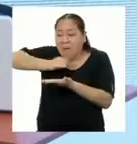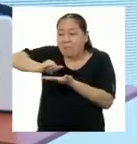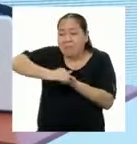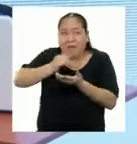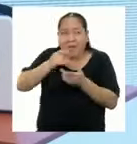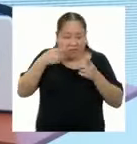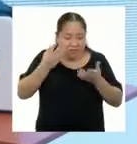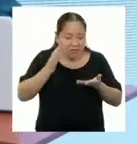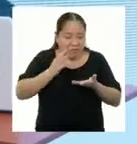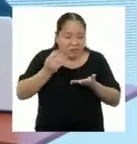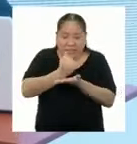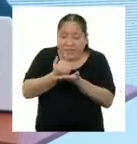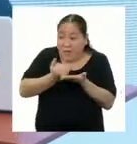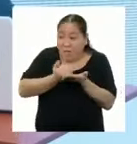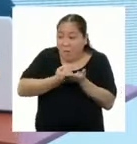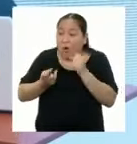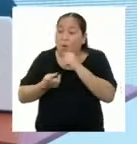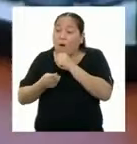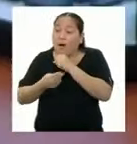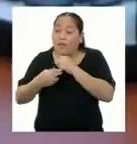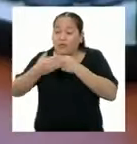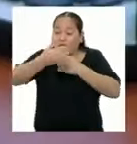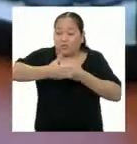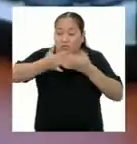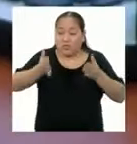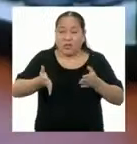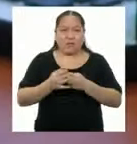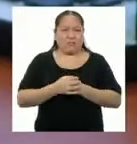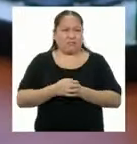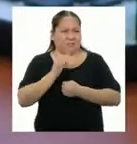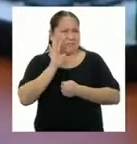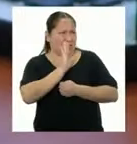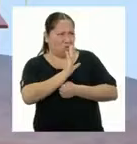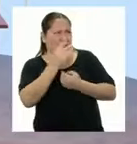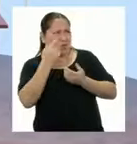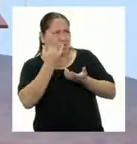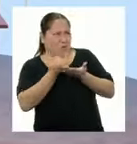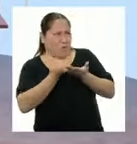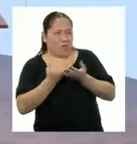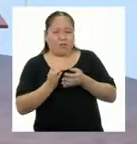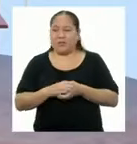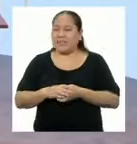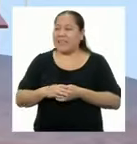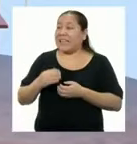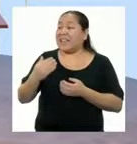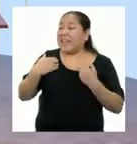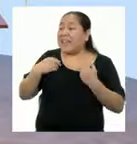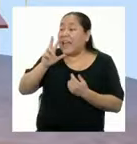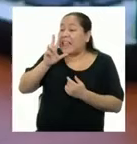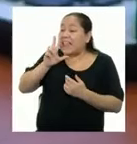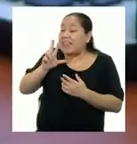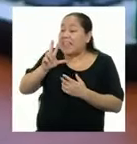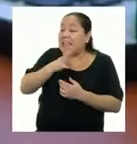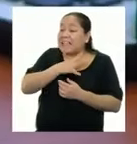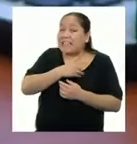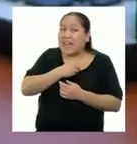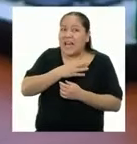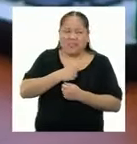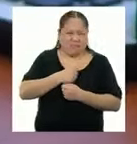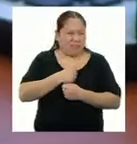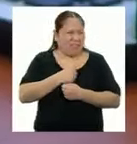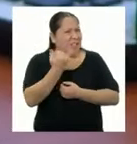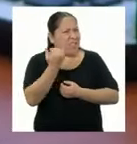aquí que encontró guardados en una caja. ¿Esos son tus dibujos? Tenía 3 años. Dibujaste